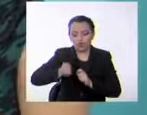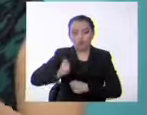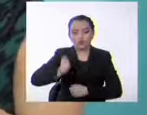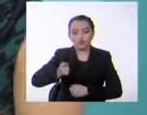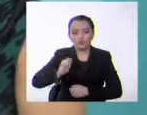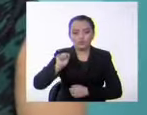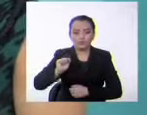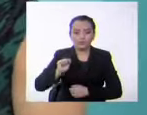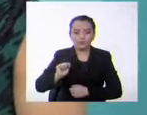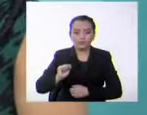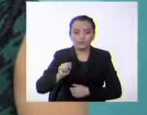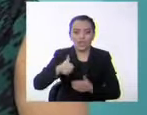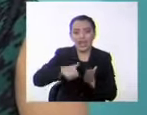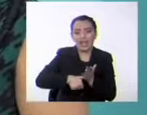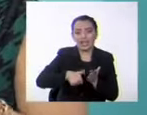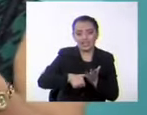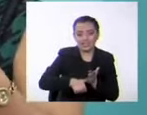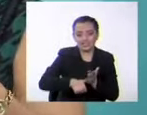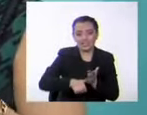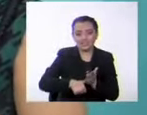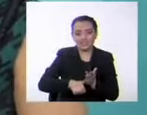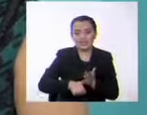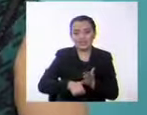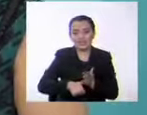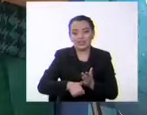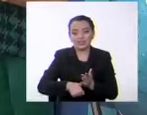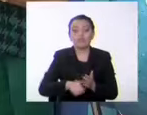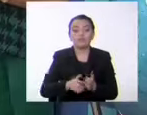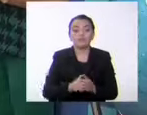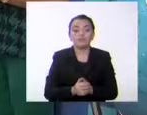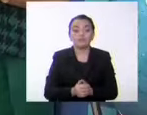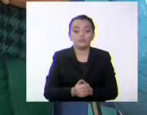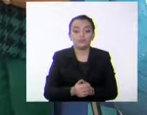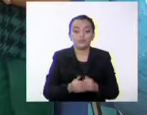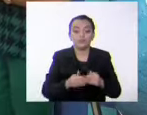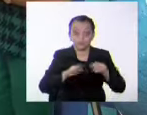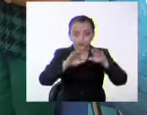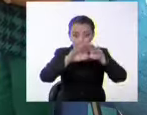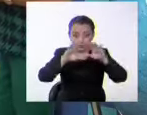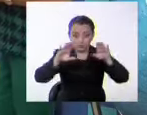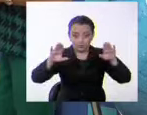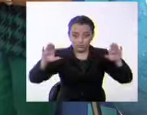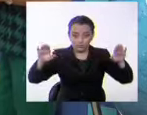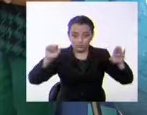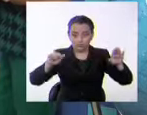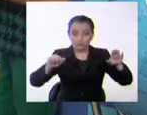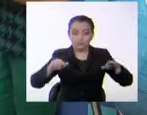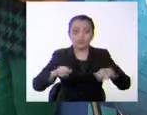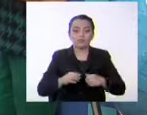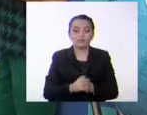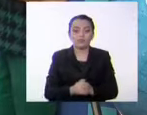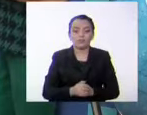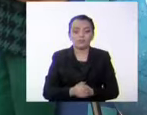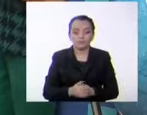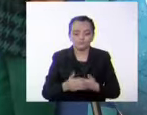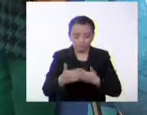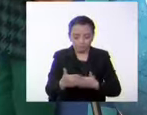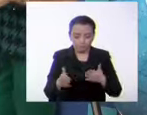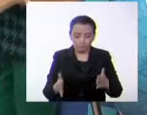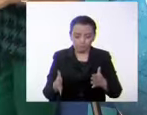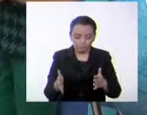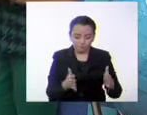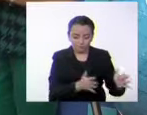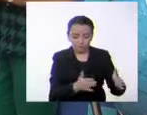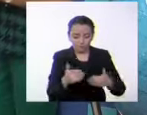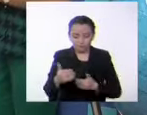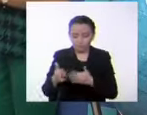vayan ahí a descansar. Y ese repartimiento de tierras tiene que ver con el primer